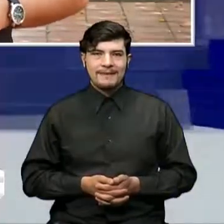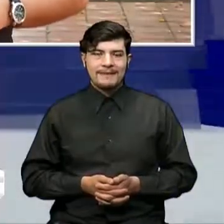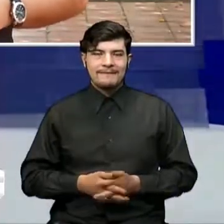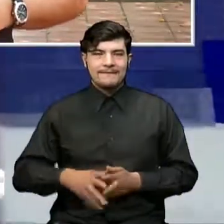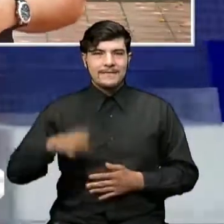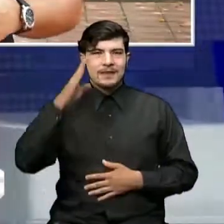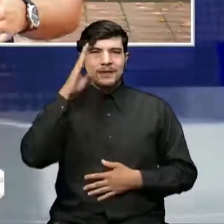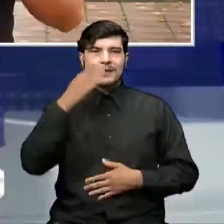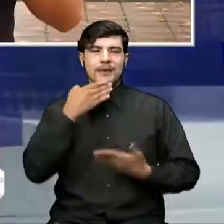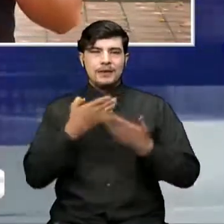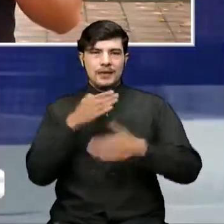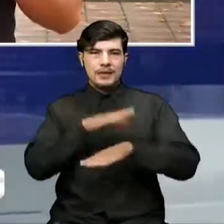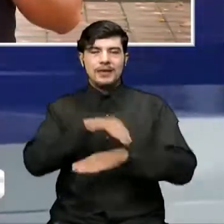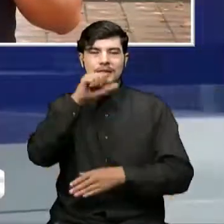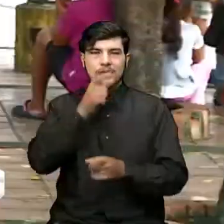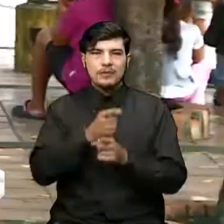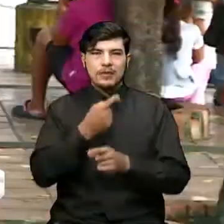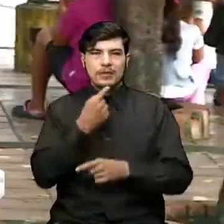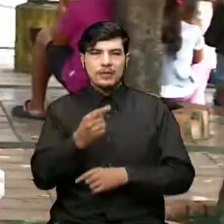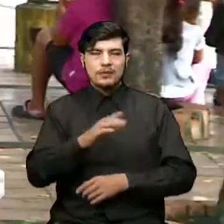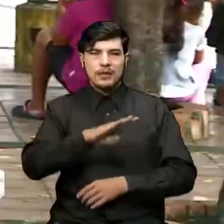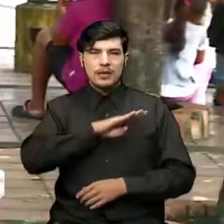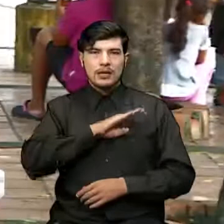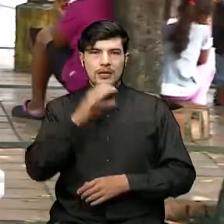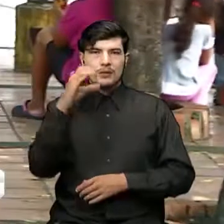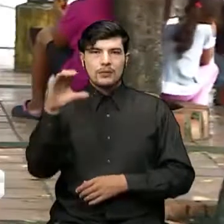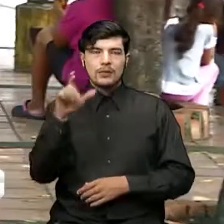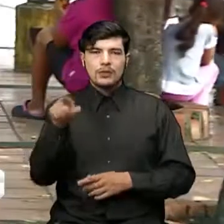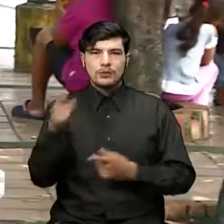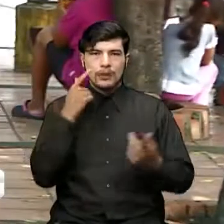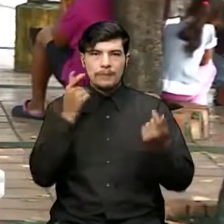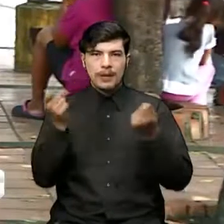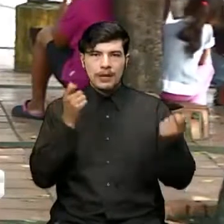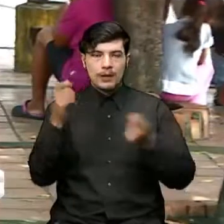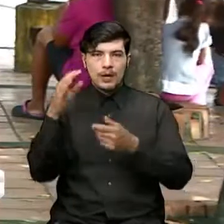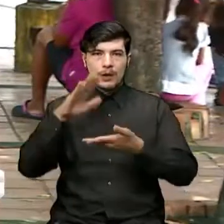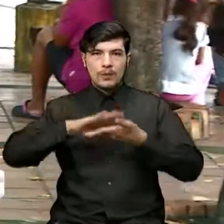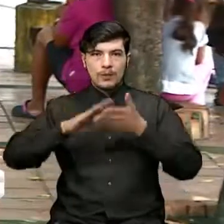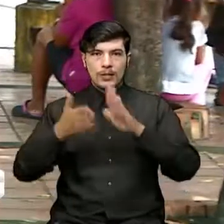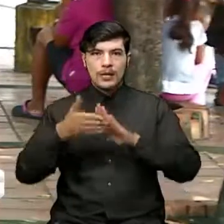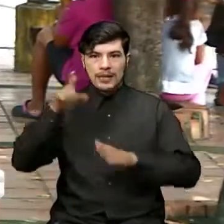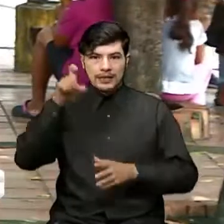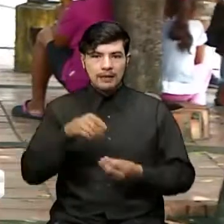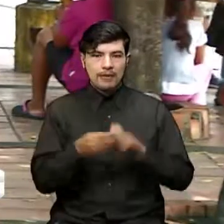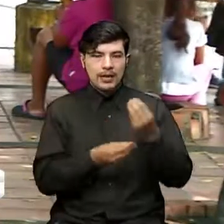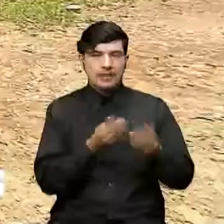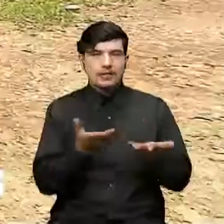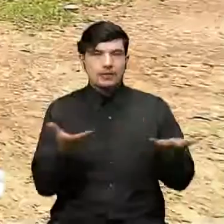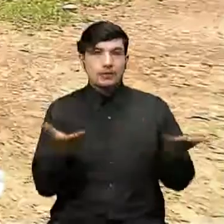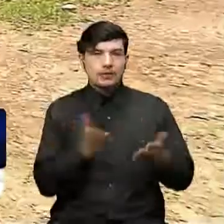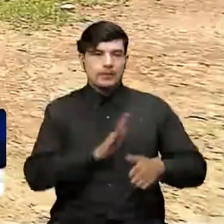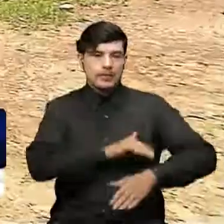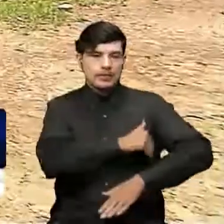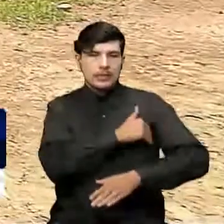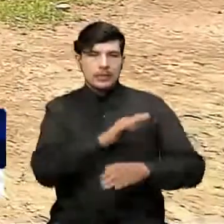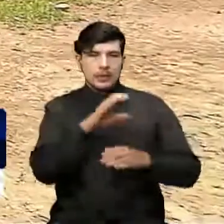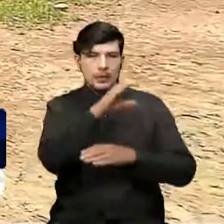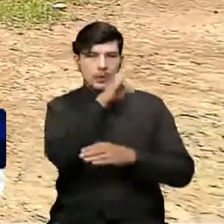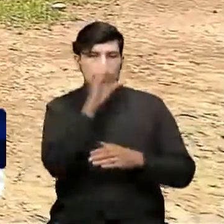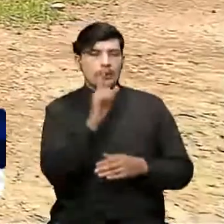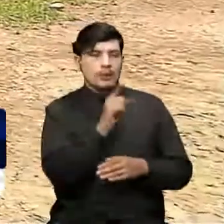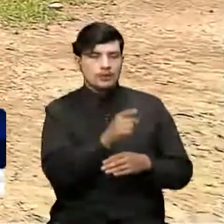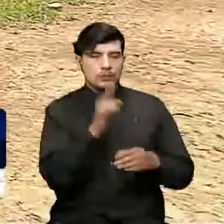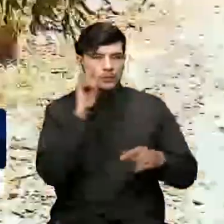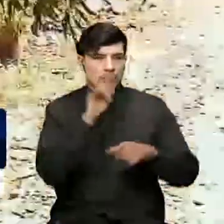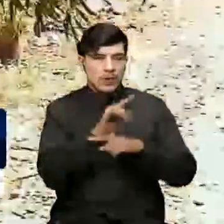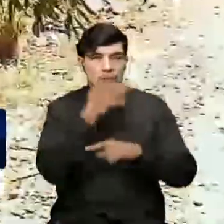hola muy buenas tardes por lo que dijo el alcalde de cúcuta que el manejo de esta comunidad debe hacerse por parte del ministerio del interior de colombia y de la cancillería